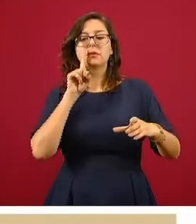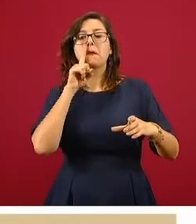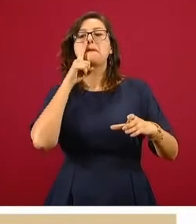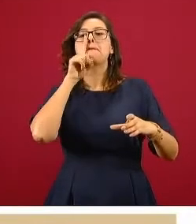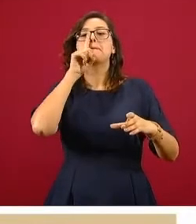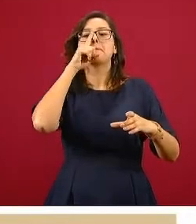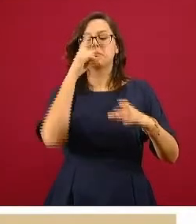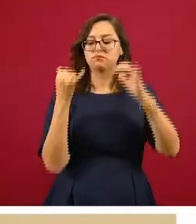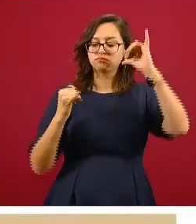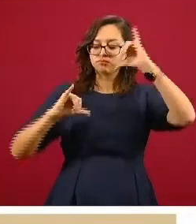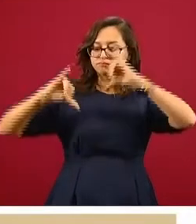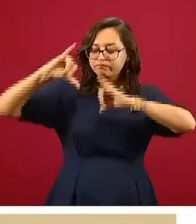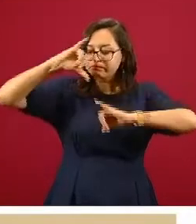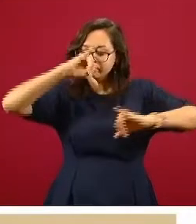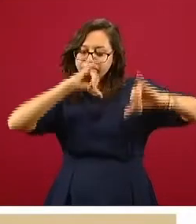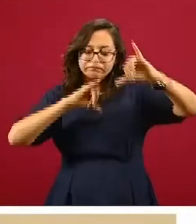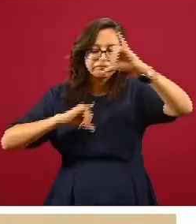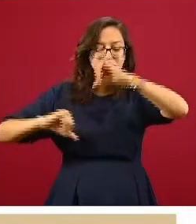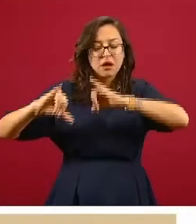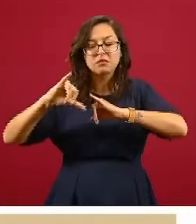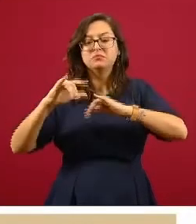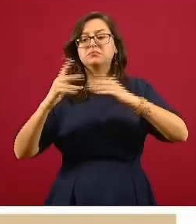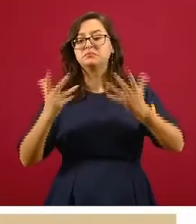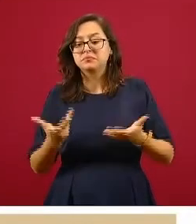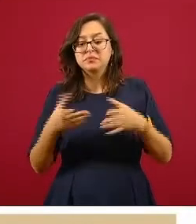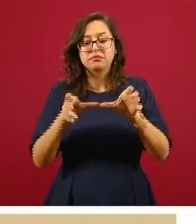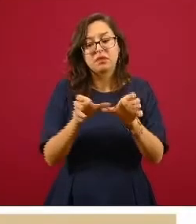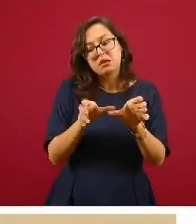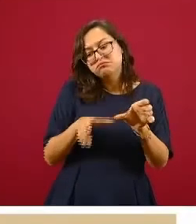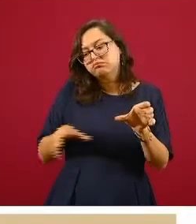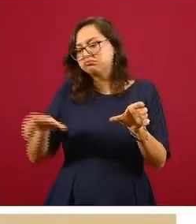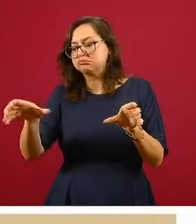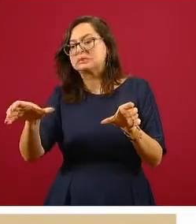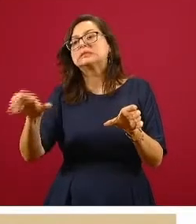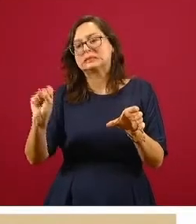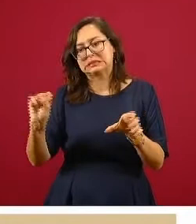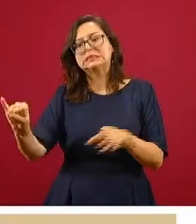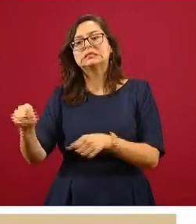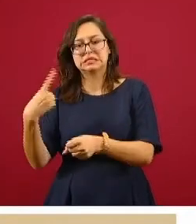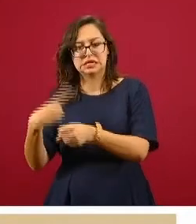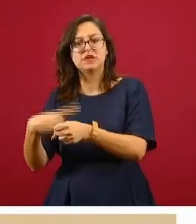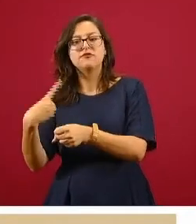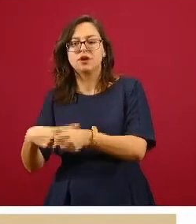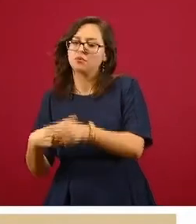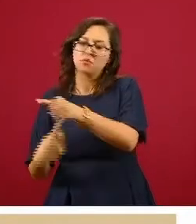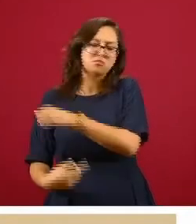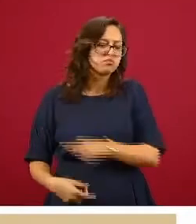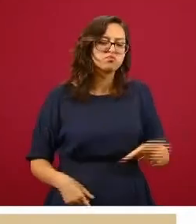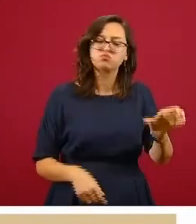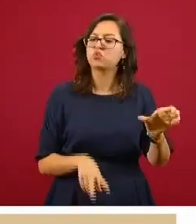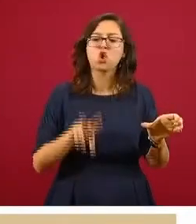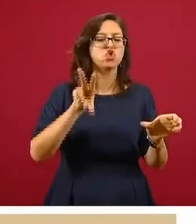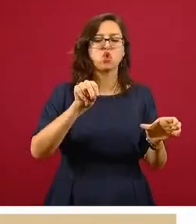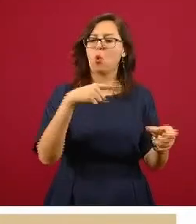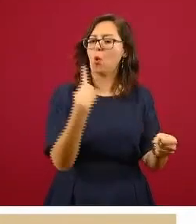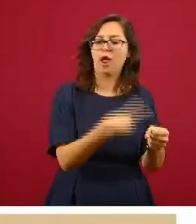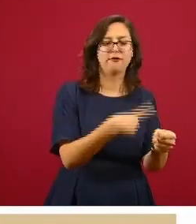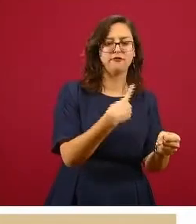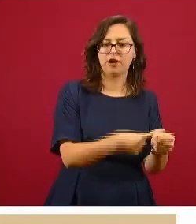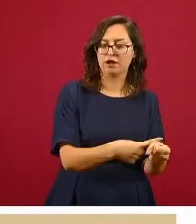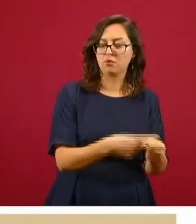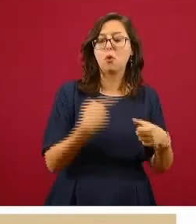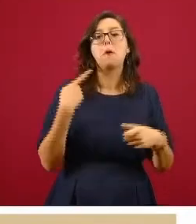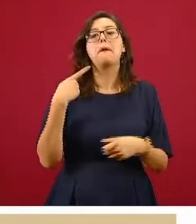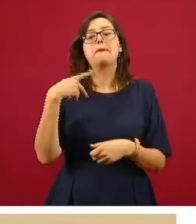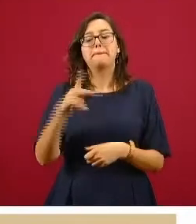recordando que independientemente de si llegan a tener un resultado positivo para SARS-CoV-2 o negativo, son personas a las cuales se